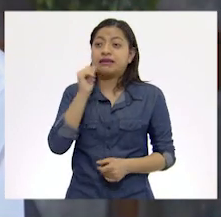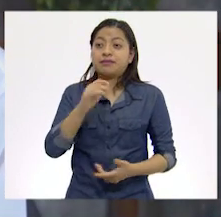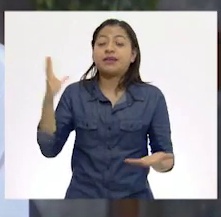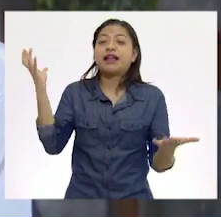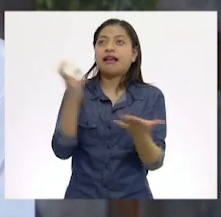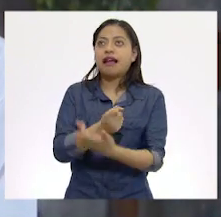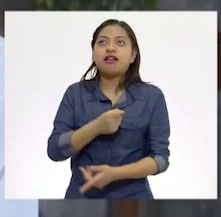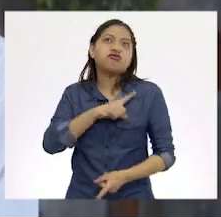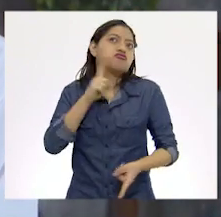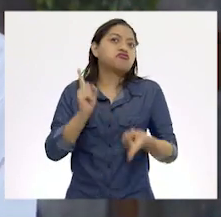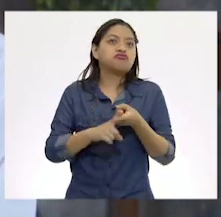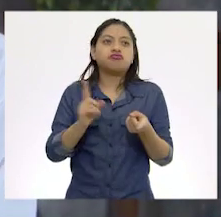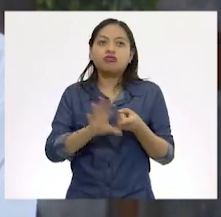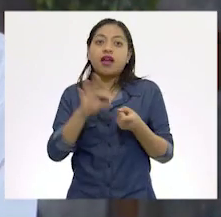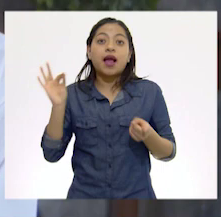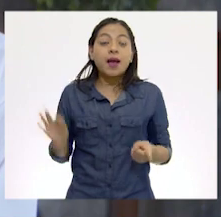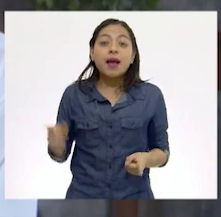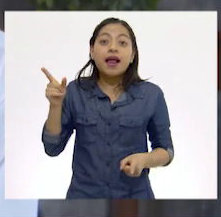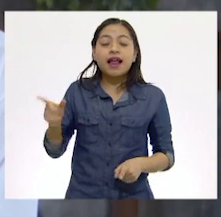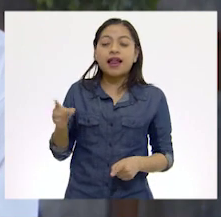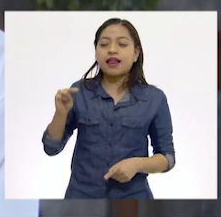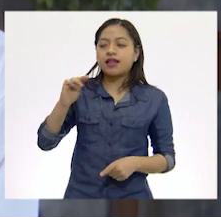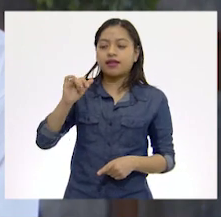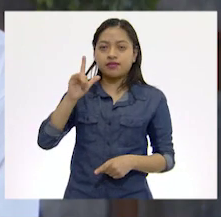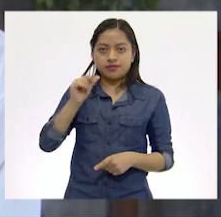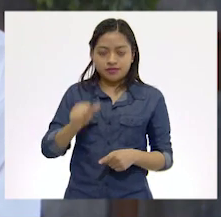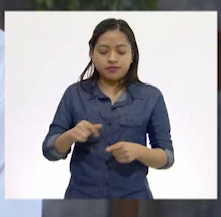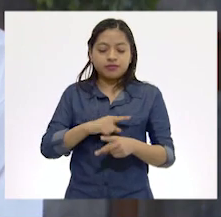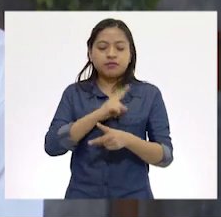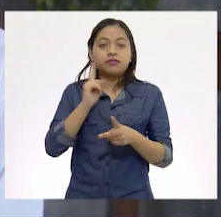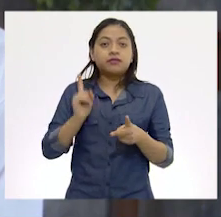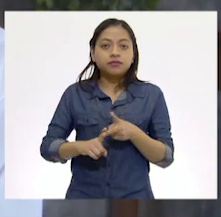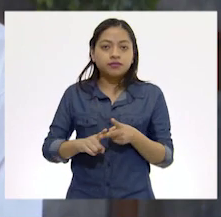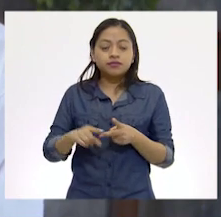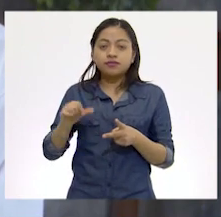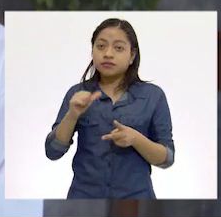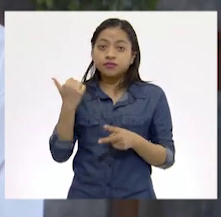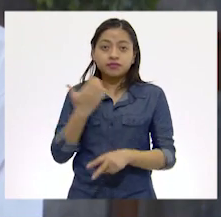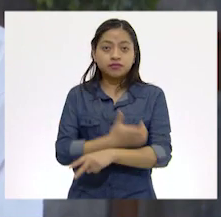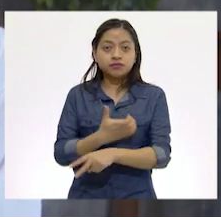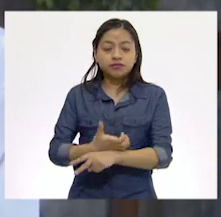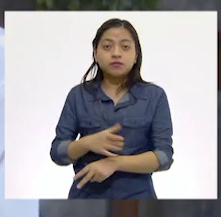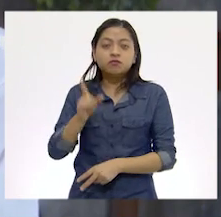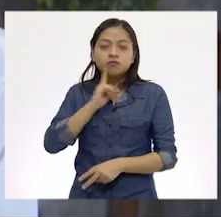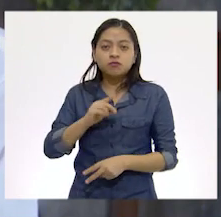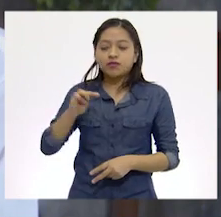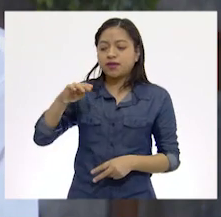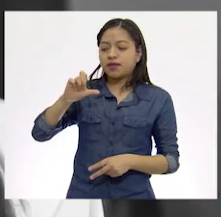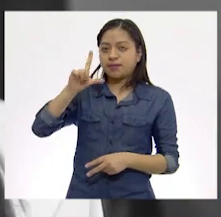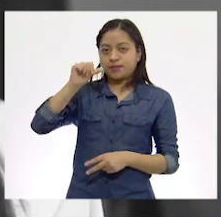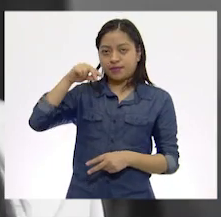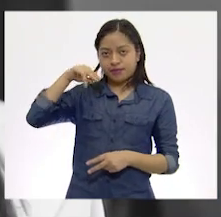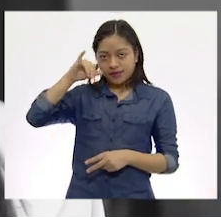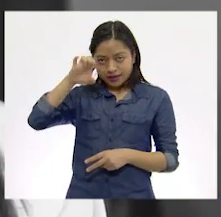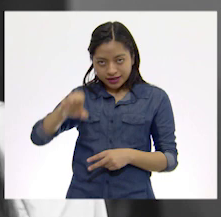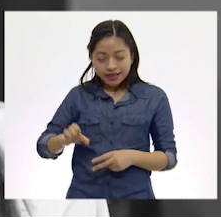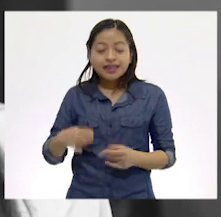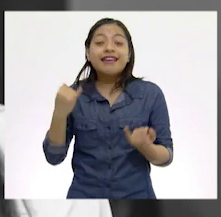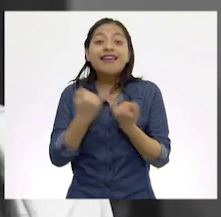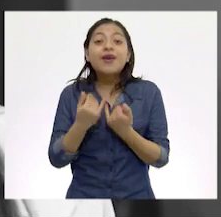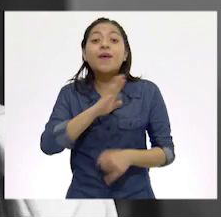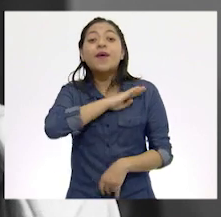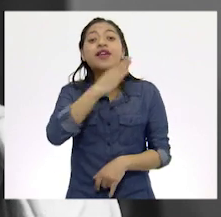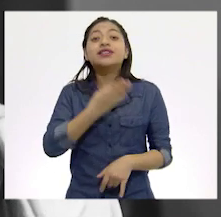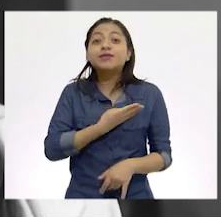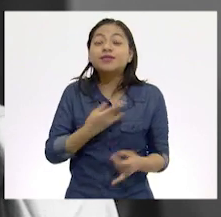por ejemplo una de mis compañeras que se llama Milly Aileen o una que se llama Melanie. Y español me